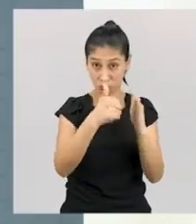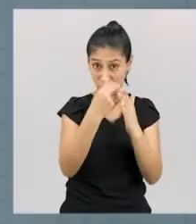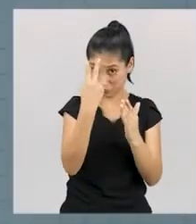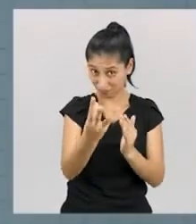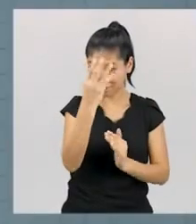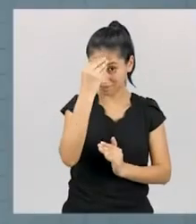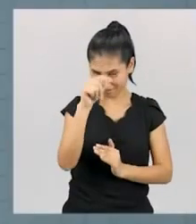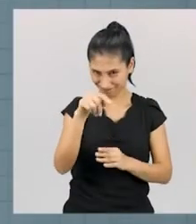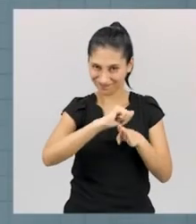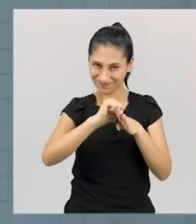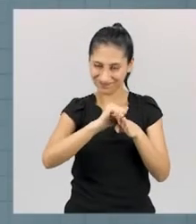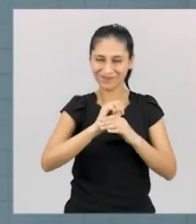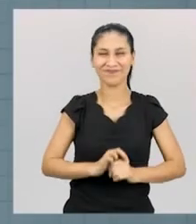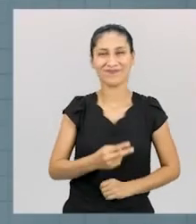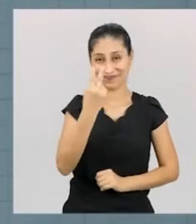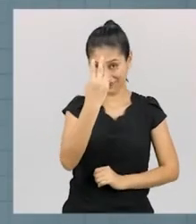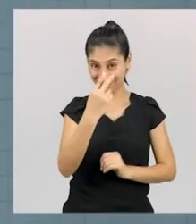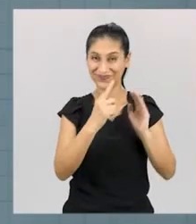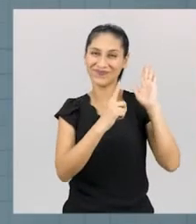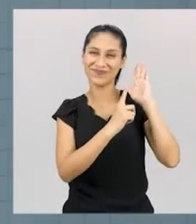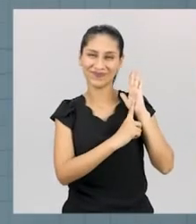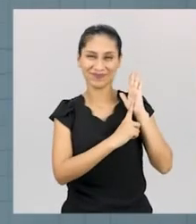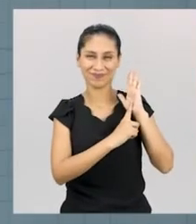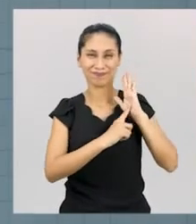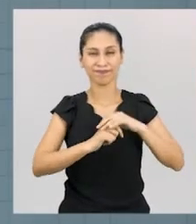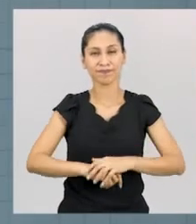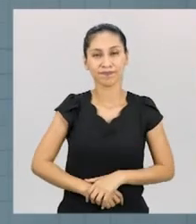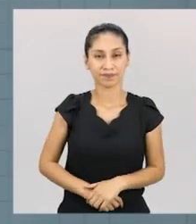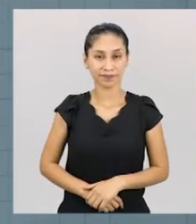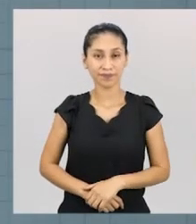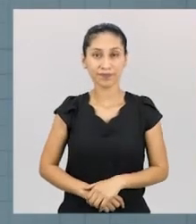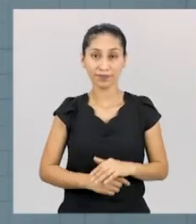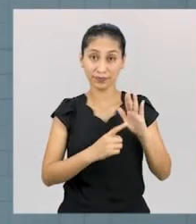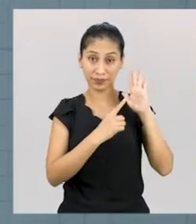hemos aprendido el día de hoy. A ver cómo les va.